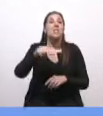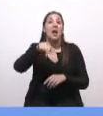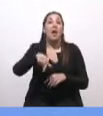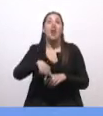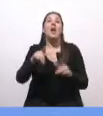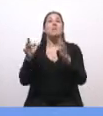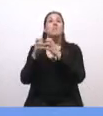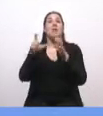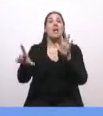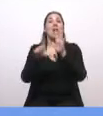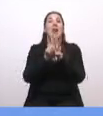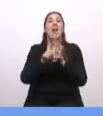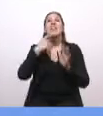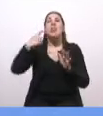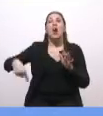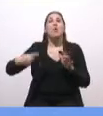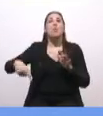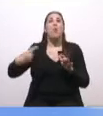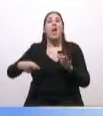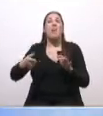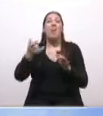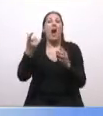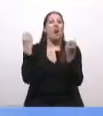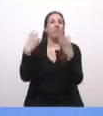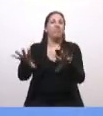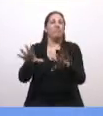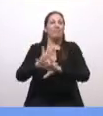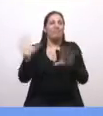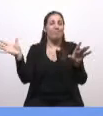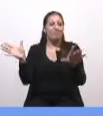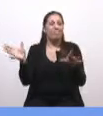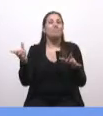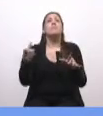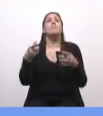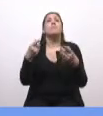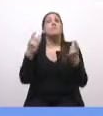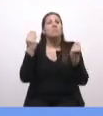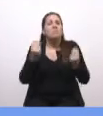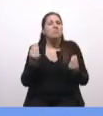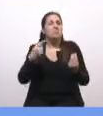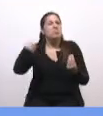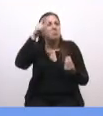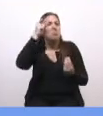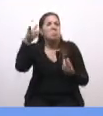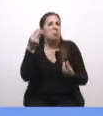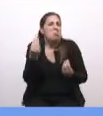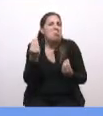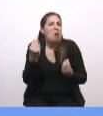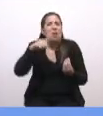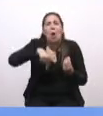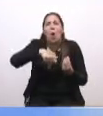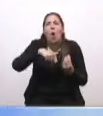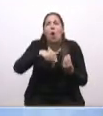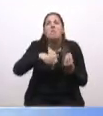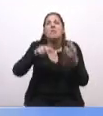la ley de neumáticos fuera de uso tal vez tal vez se pregunten por qué estamos tratando este tema en agenda de hoy en